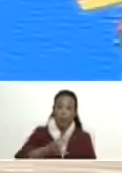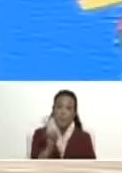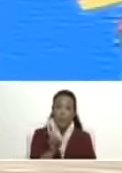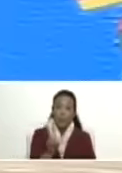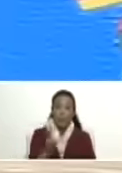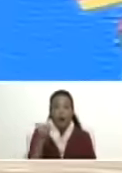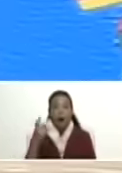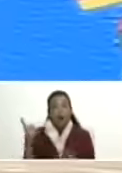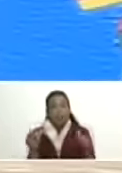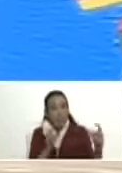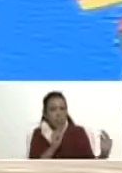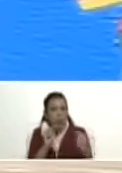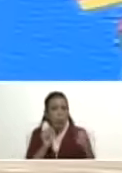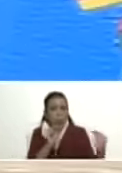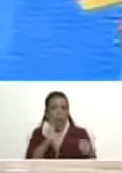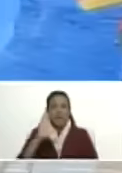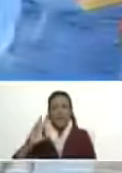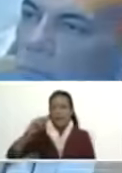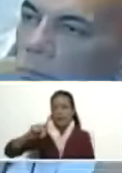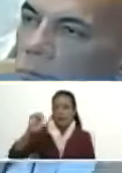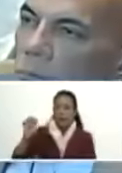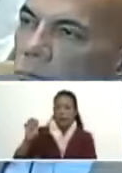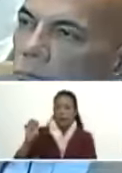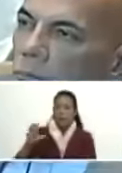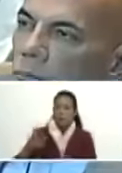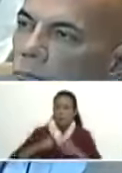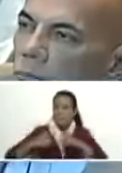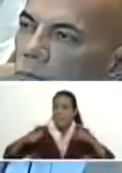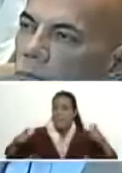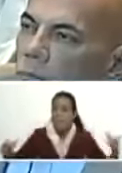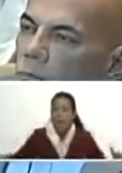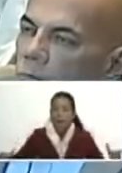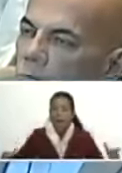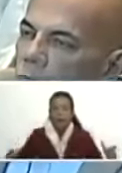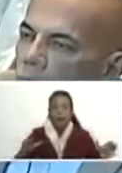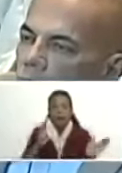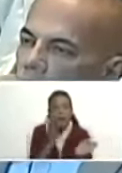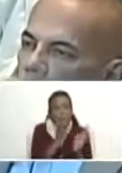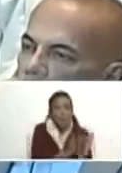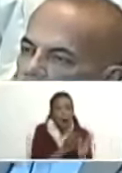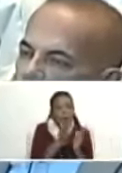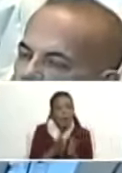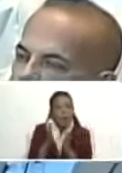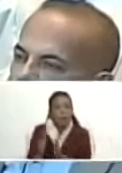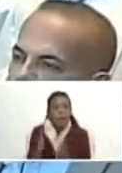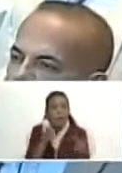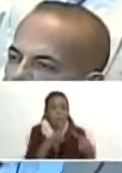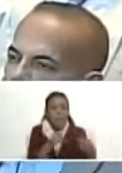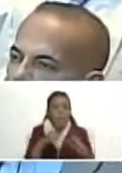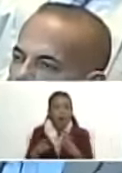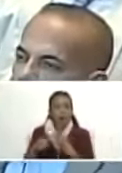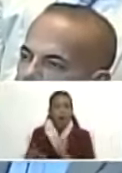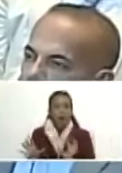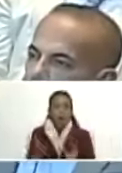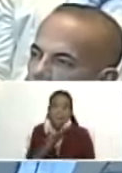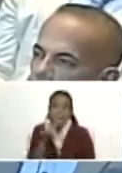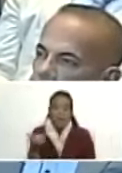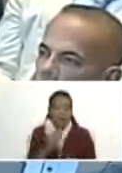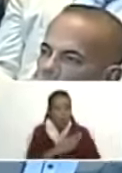Habrá que discutir el poder electoral si hace una mega elección o la hace por parte. A mí me gusta por